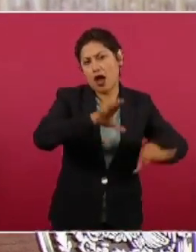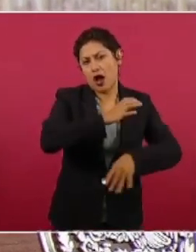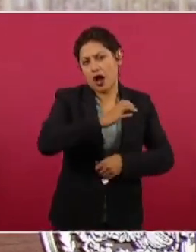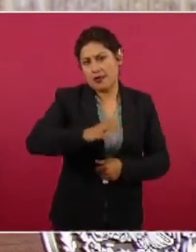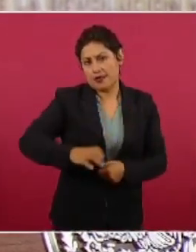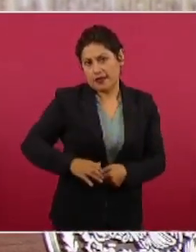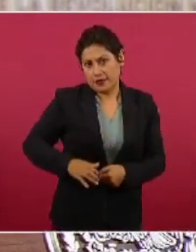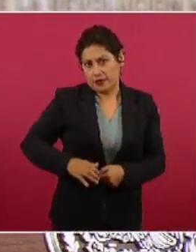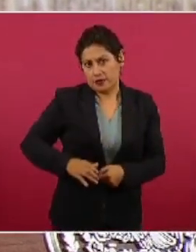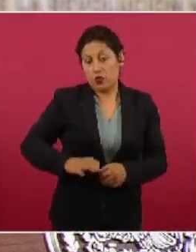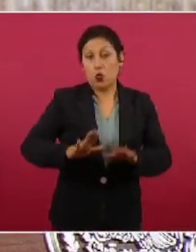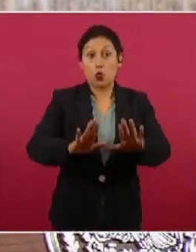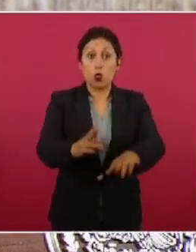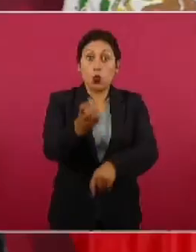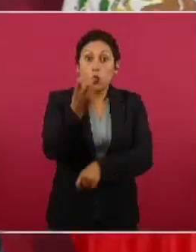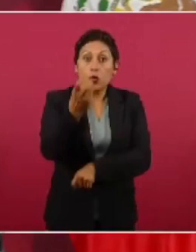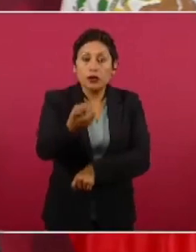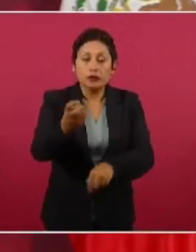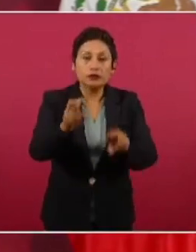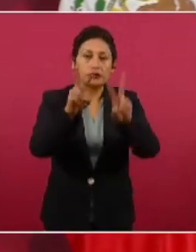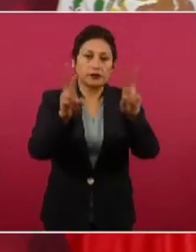porque siempre